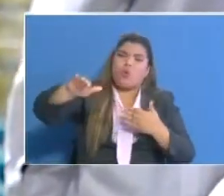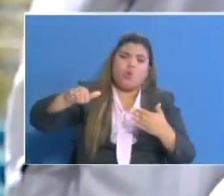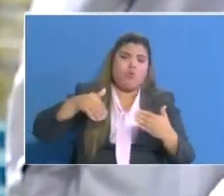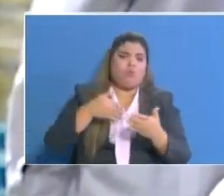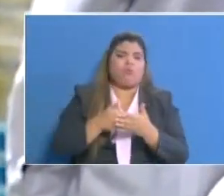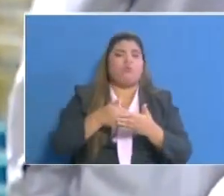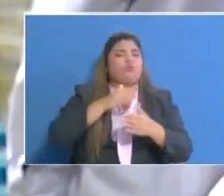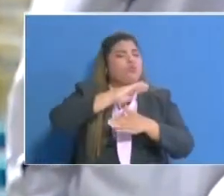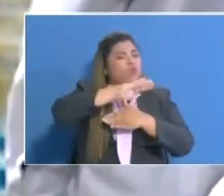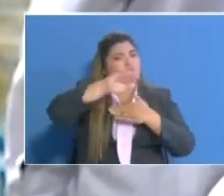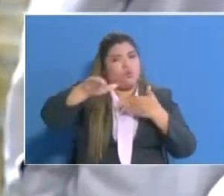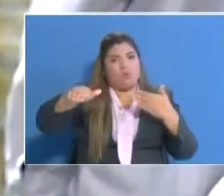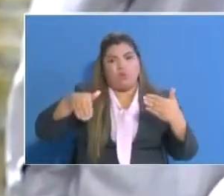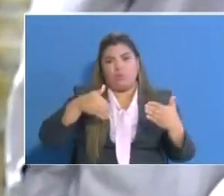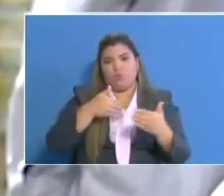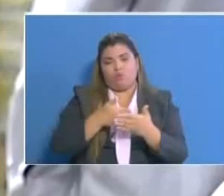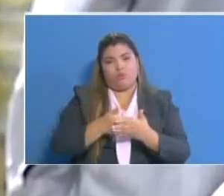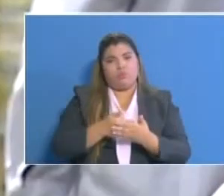A todos,